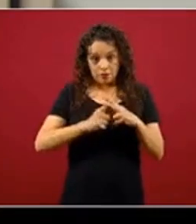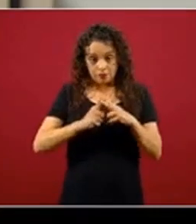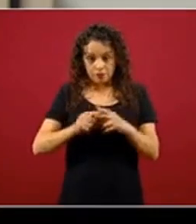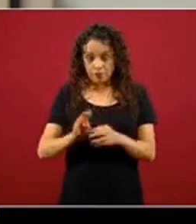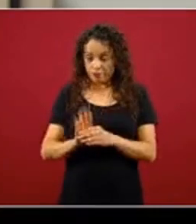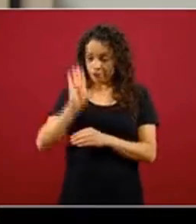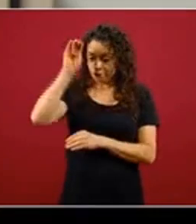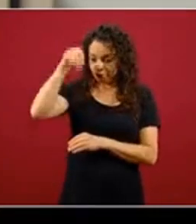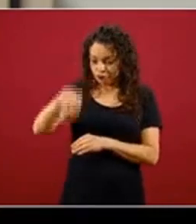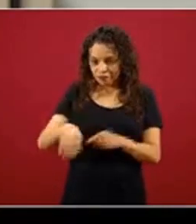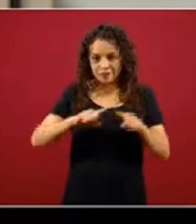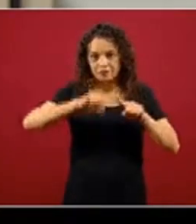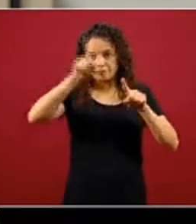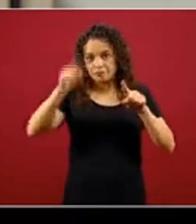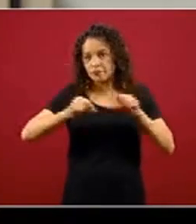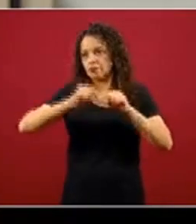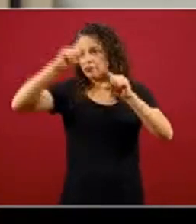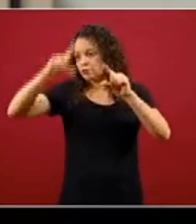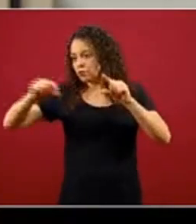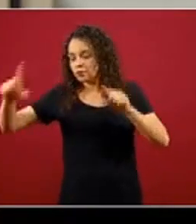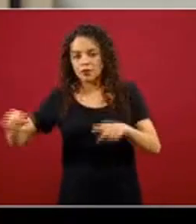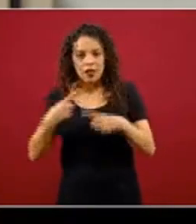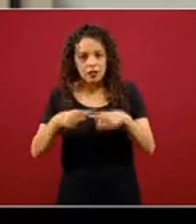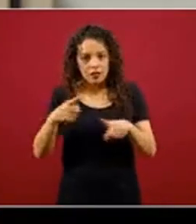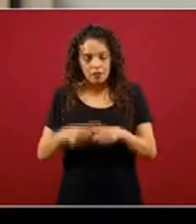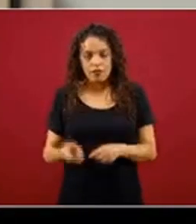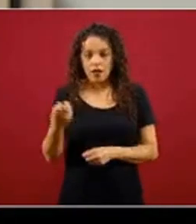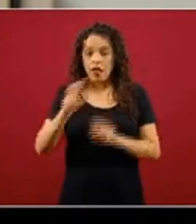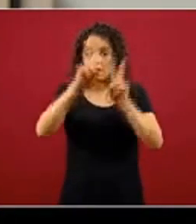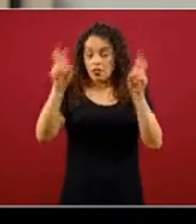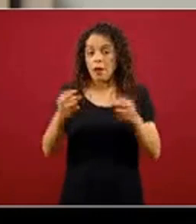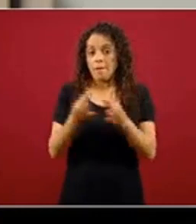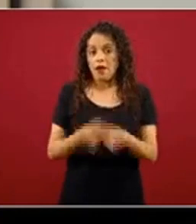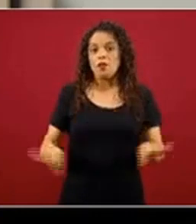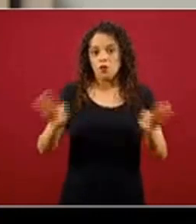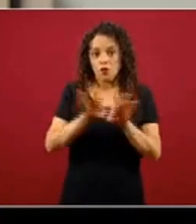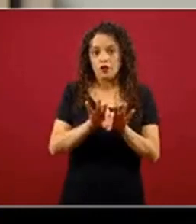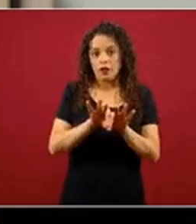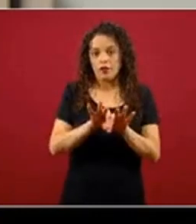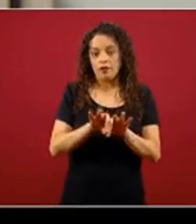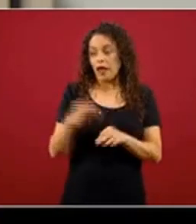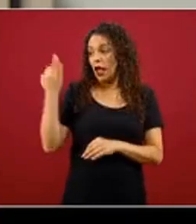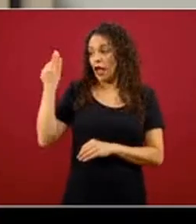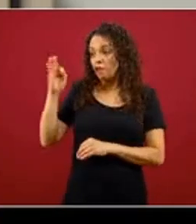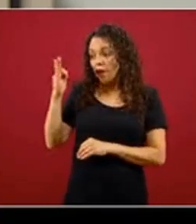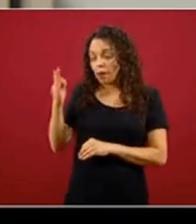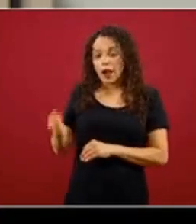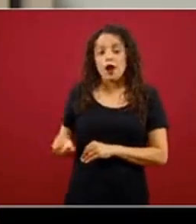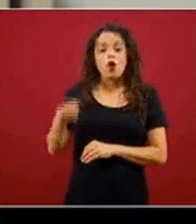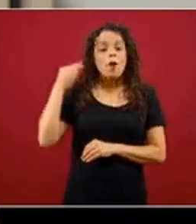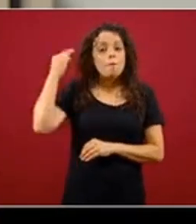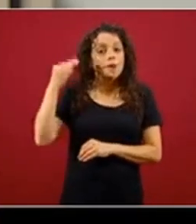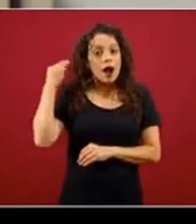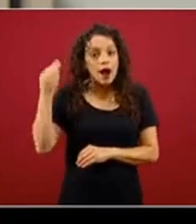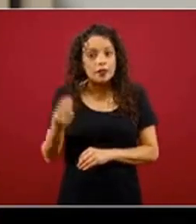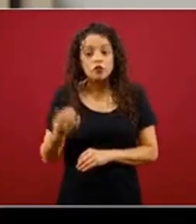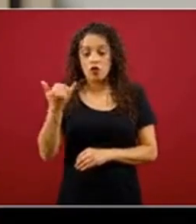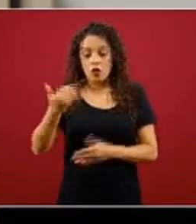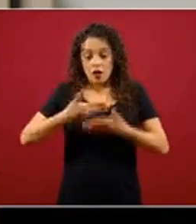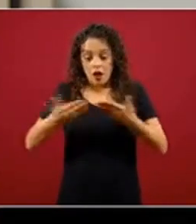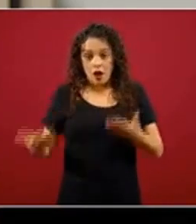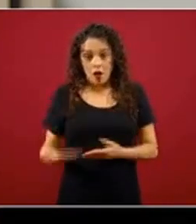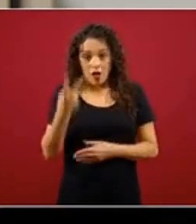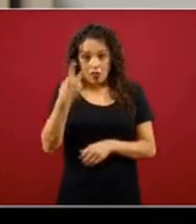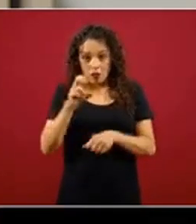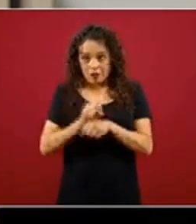curvas, comentaba un tema muy importante. Es una epidemia, ya lo había dicho en febrero, en marzo, hace 2 semanas lo reiteró, que